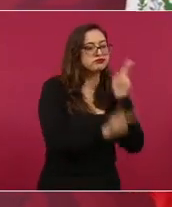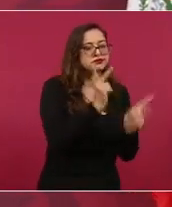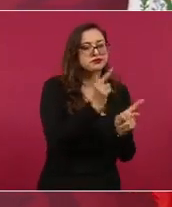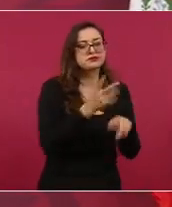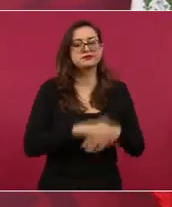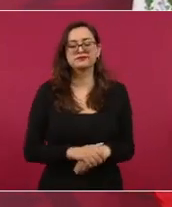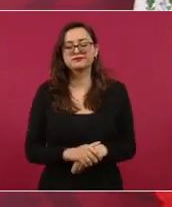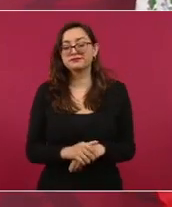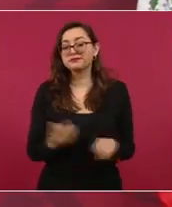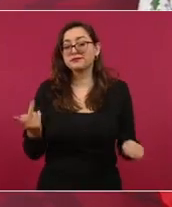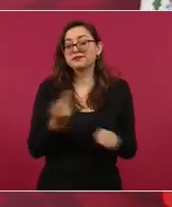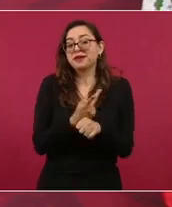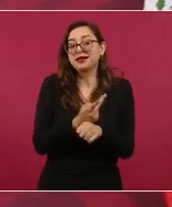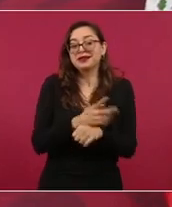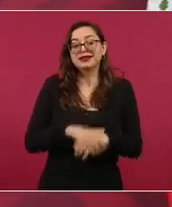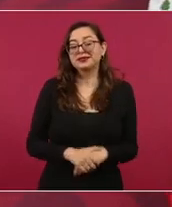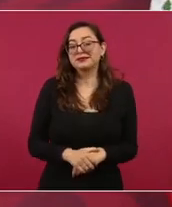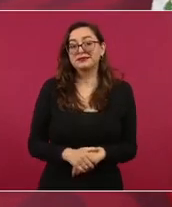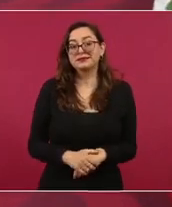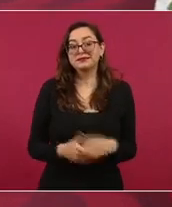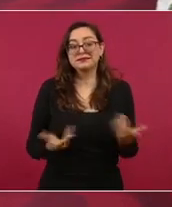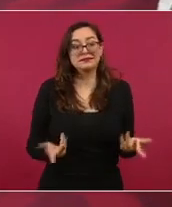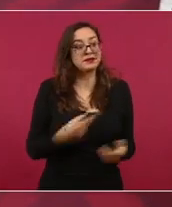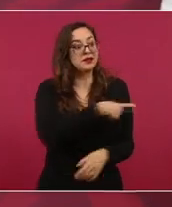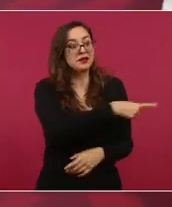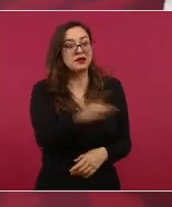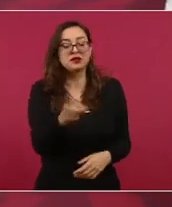se propuso en la reforma constitucional.